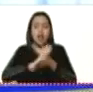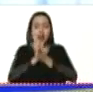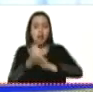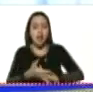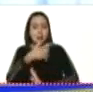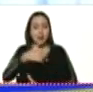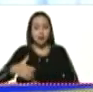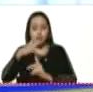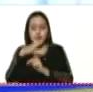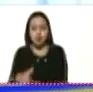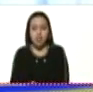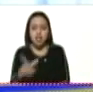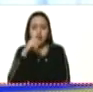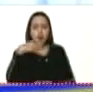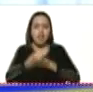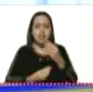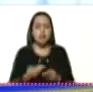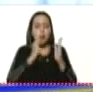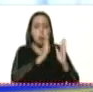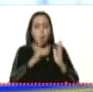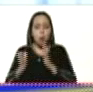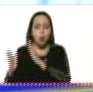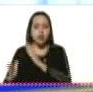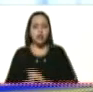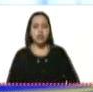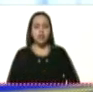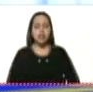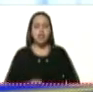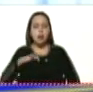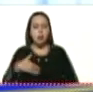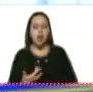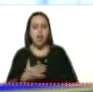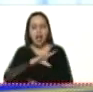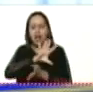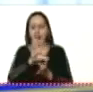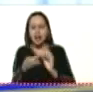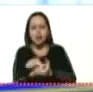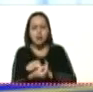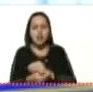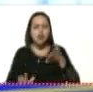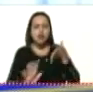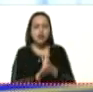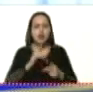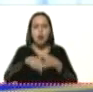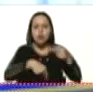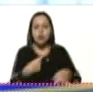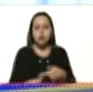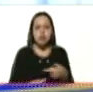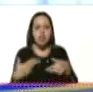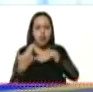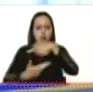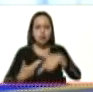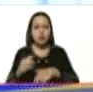capaz de reparar los estragos de la revolución. El sistema militar